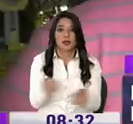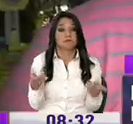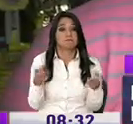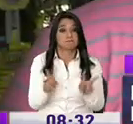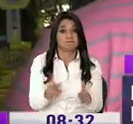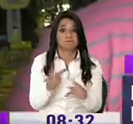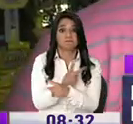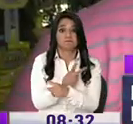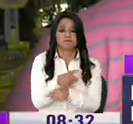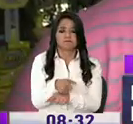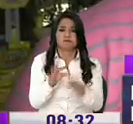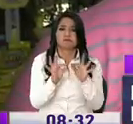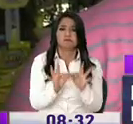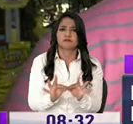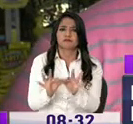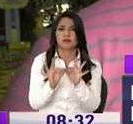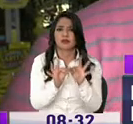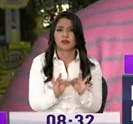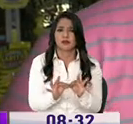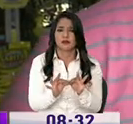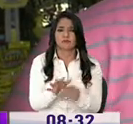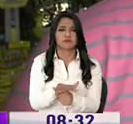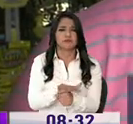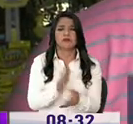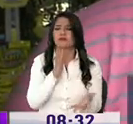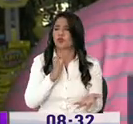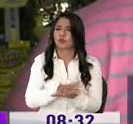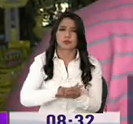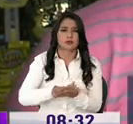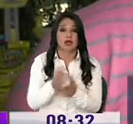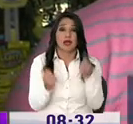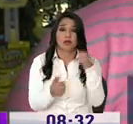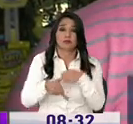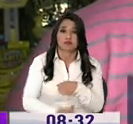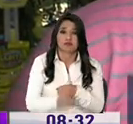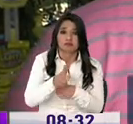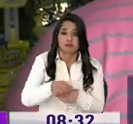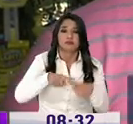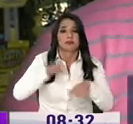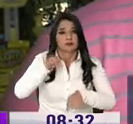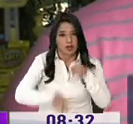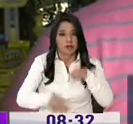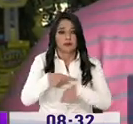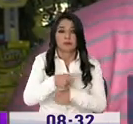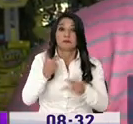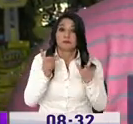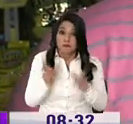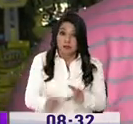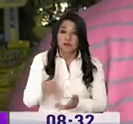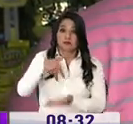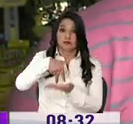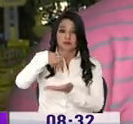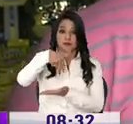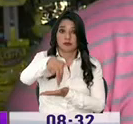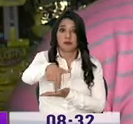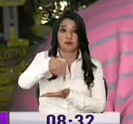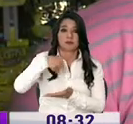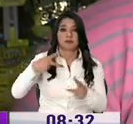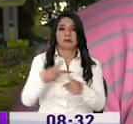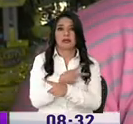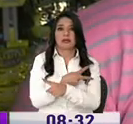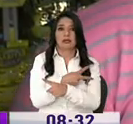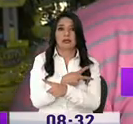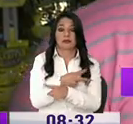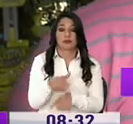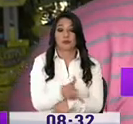Nos arregle eso porque eso es un caos para los carros que se dañan y nosotros también por cruzar la calle para